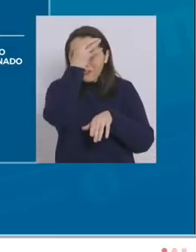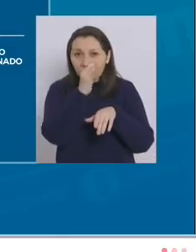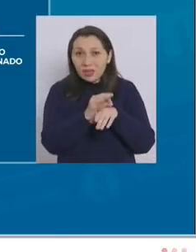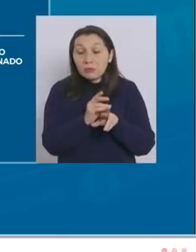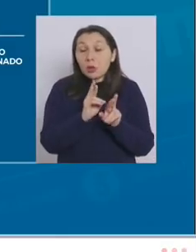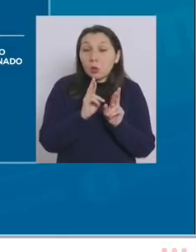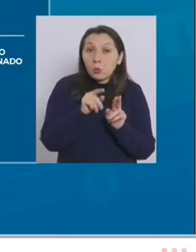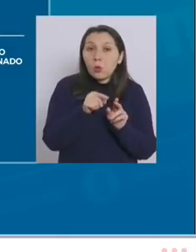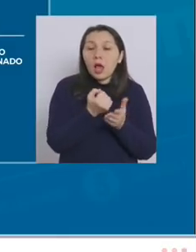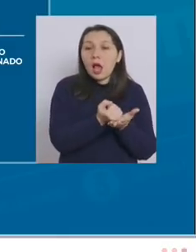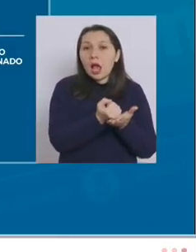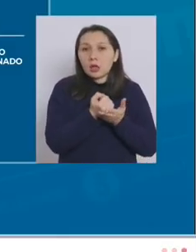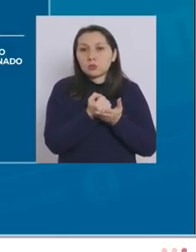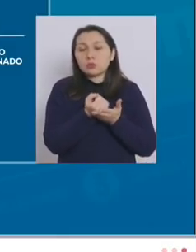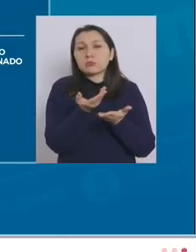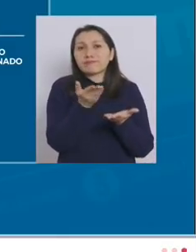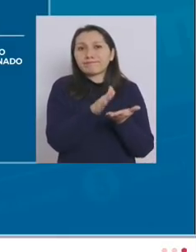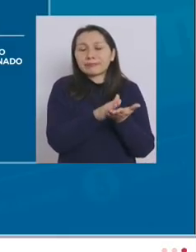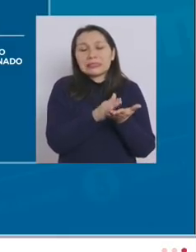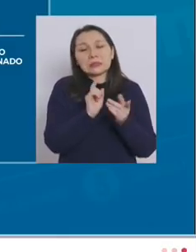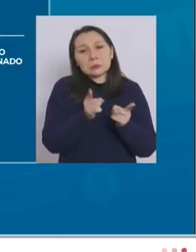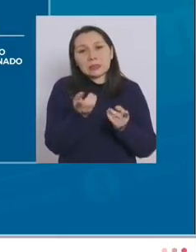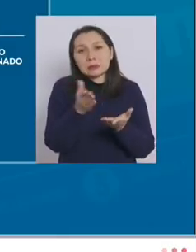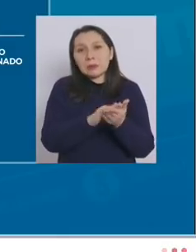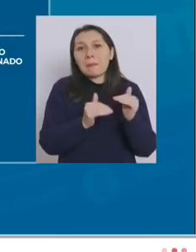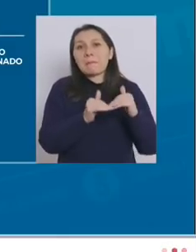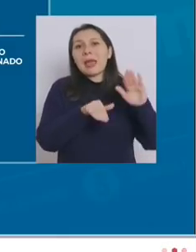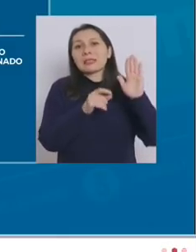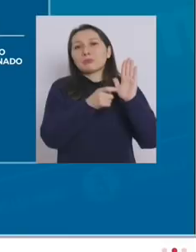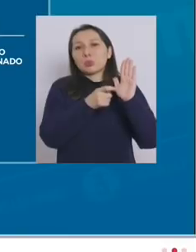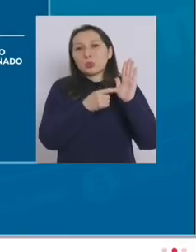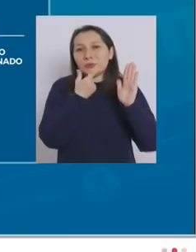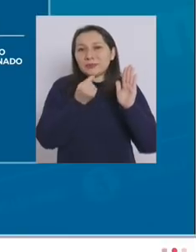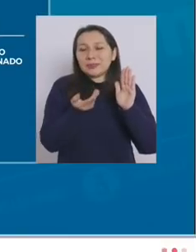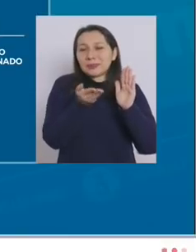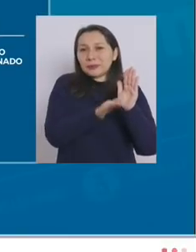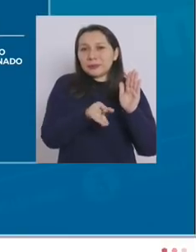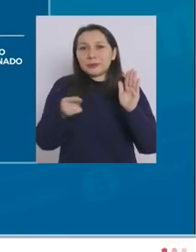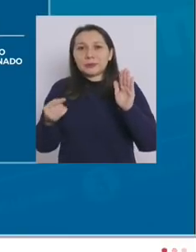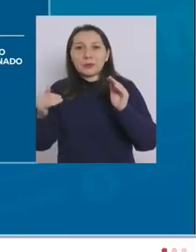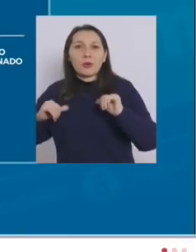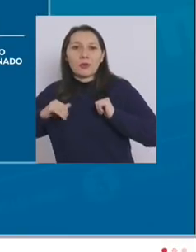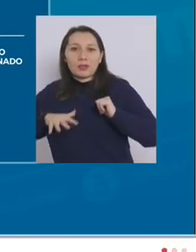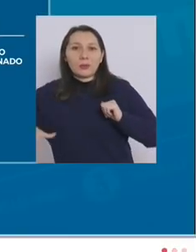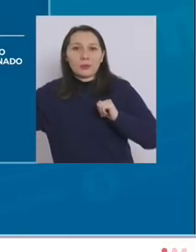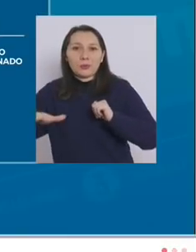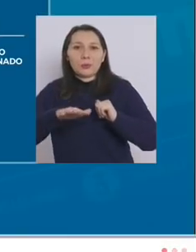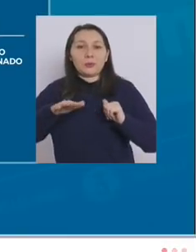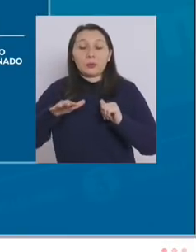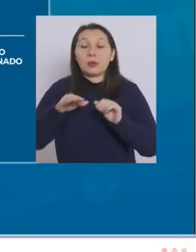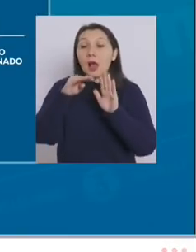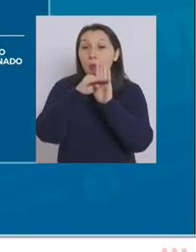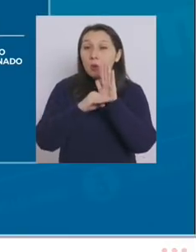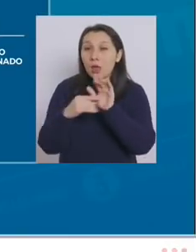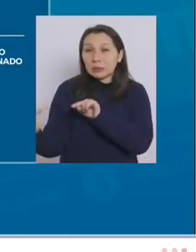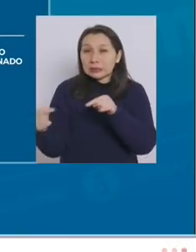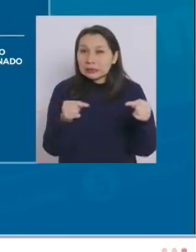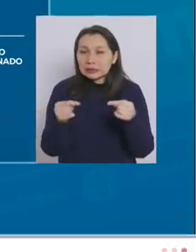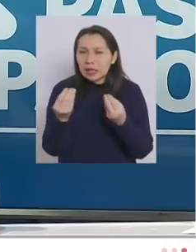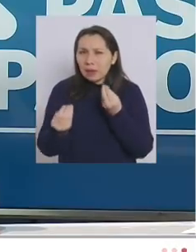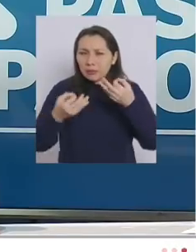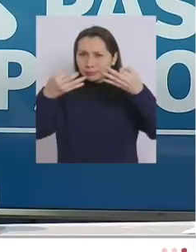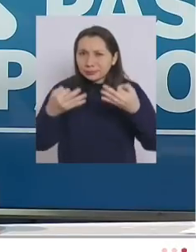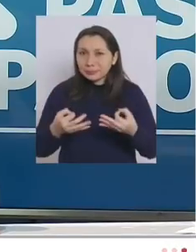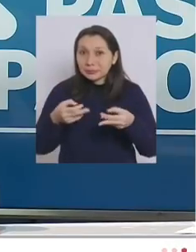tengan una mayor mortalidad que el resto de la población. Es decir, y antes de discutir el resultado del programa, del análisis de